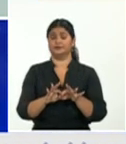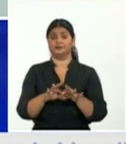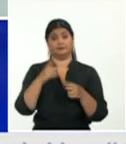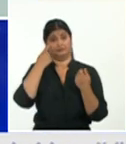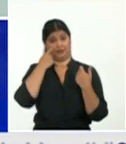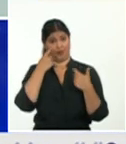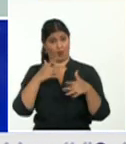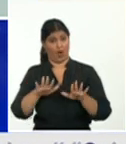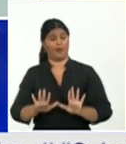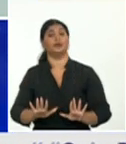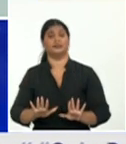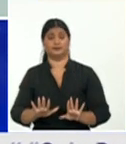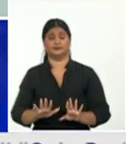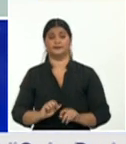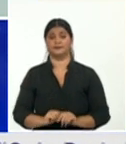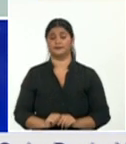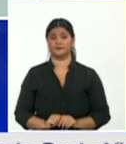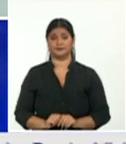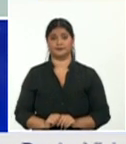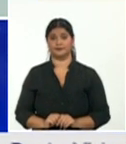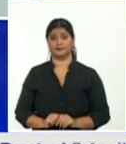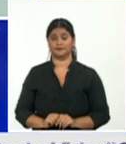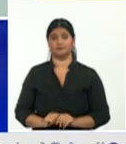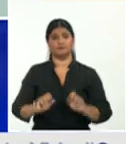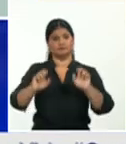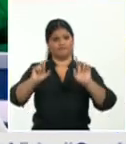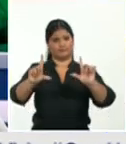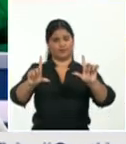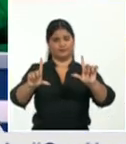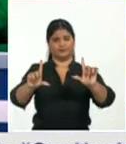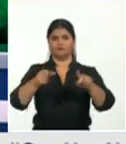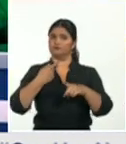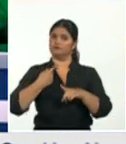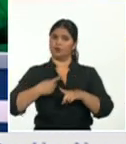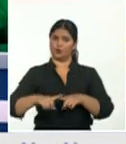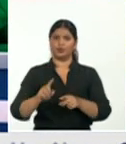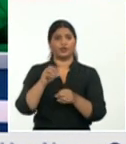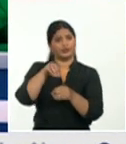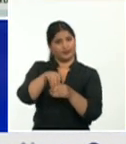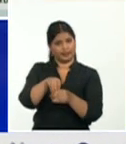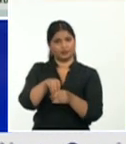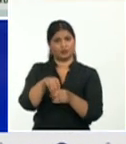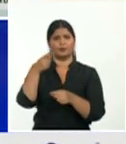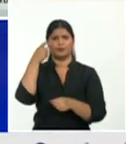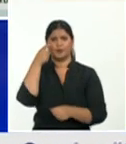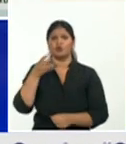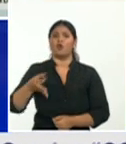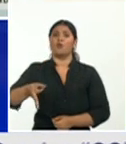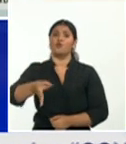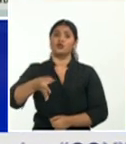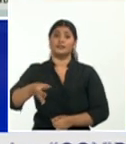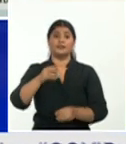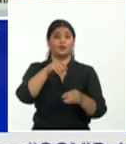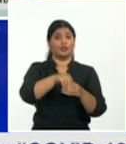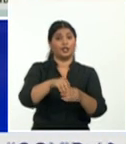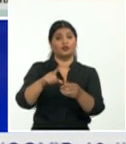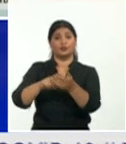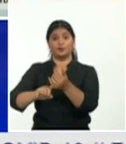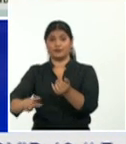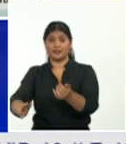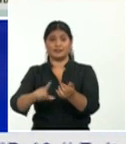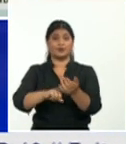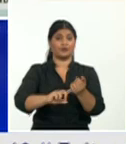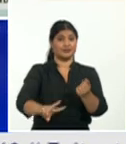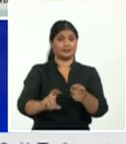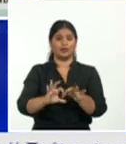pueda proyectar este gráfico donde se concentran los municipios con mayor incidencia en los